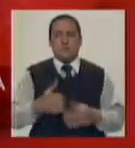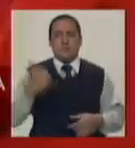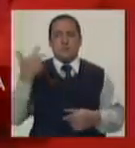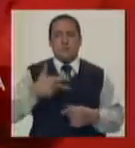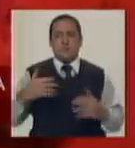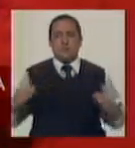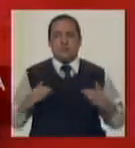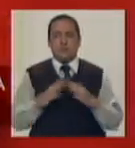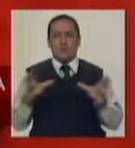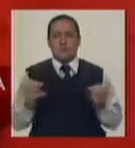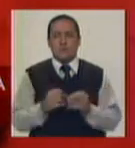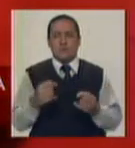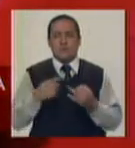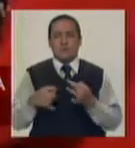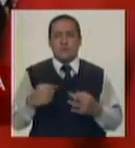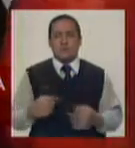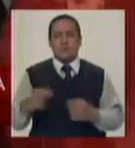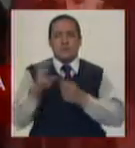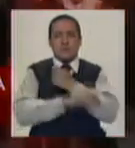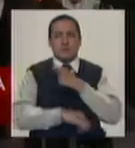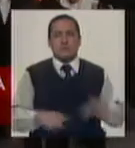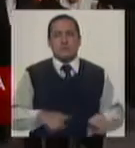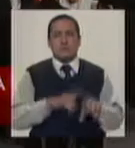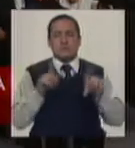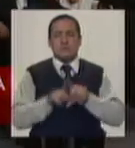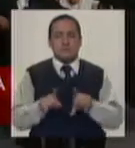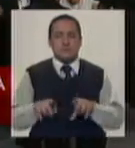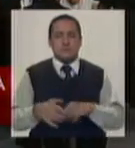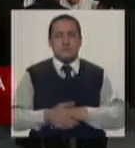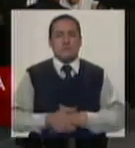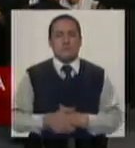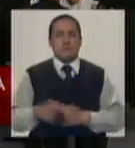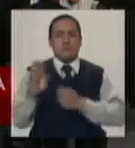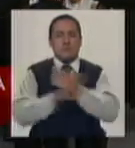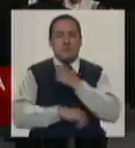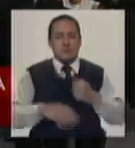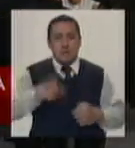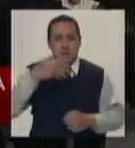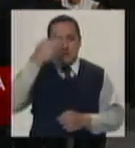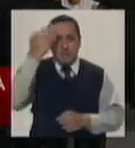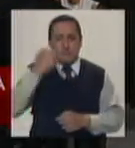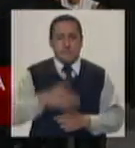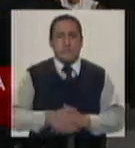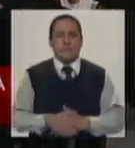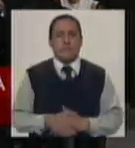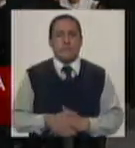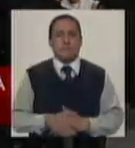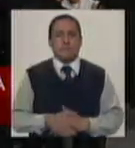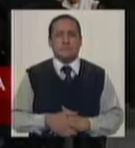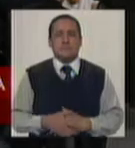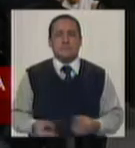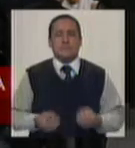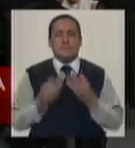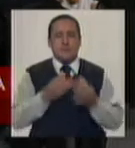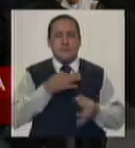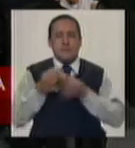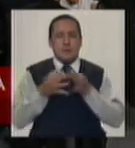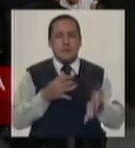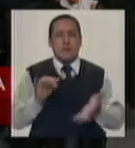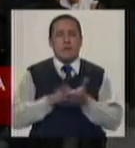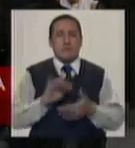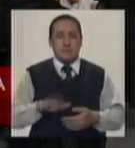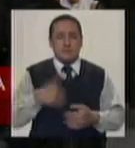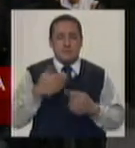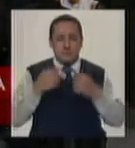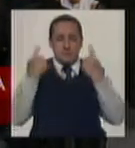cumbre de jefes de Estado y de gobierno de América del Sur, países árabes. Bueno, mencionaba Edith que había una